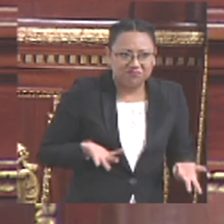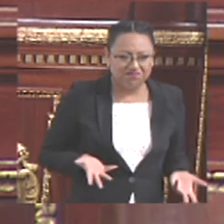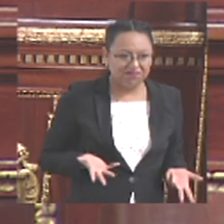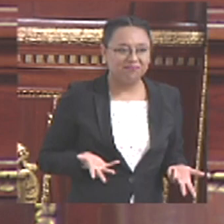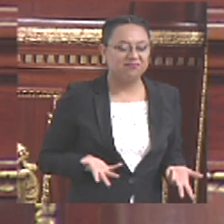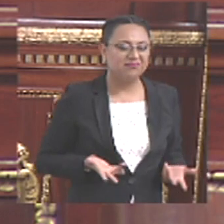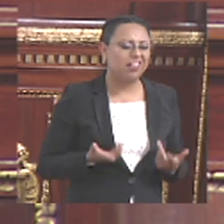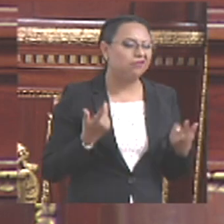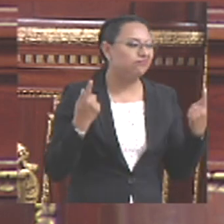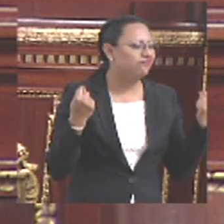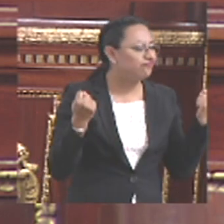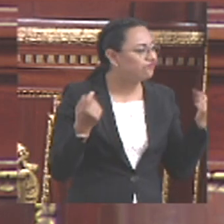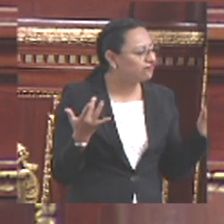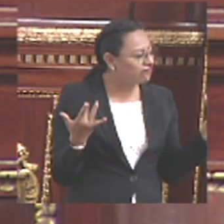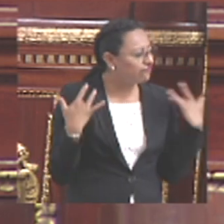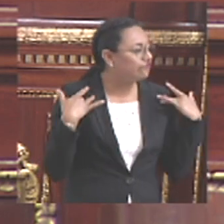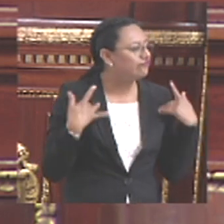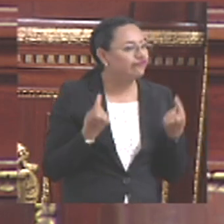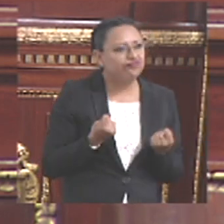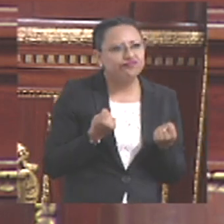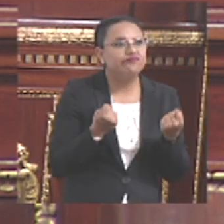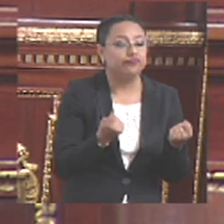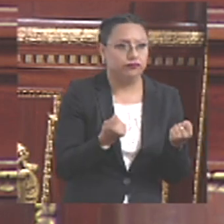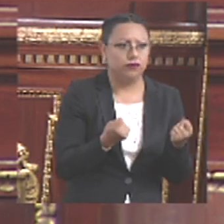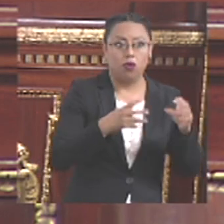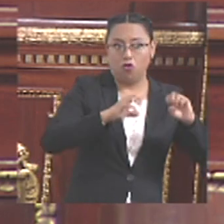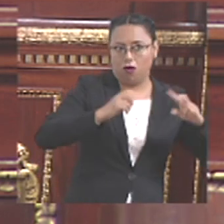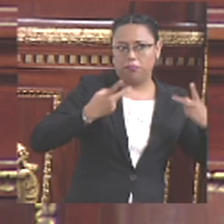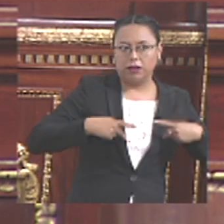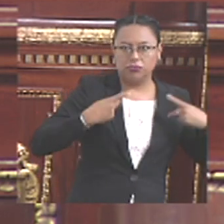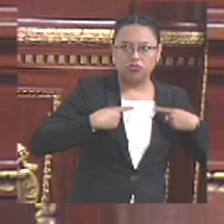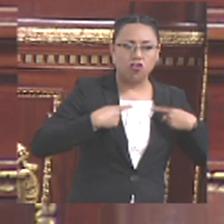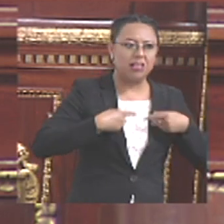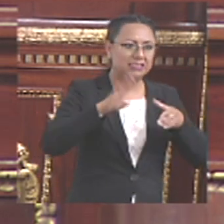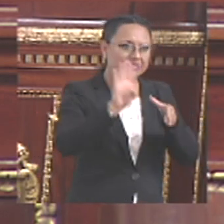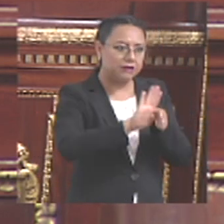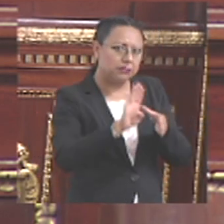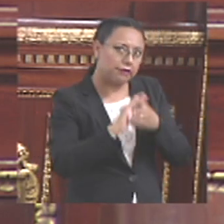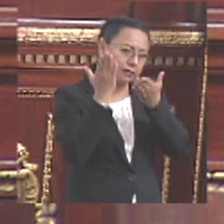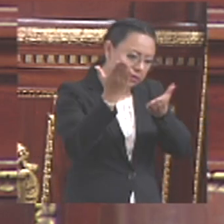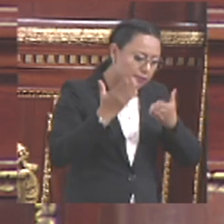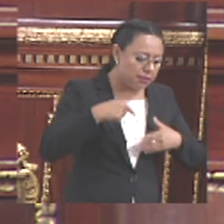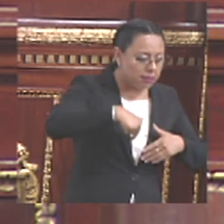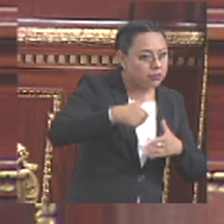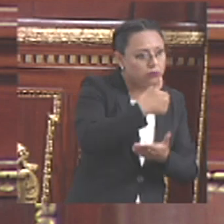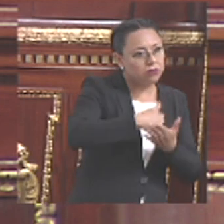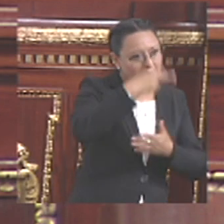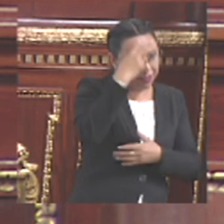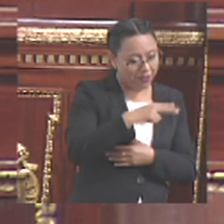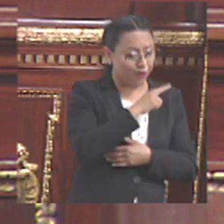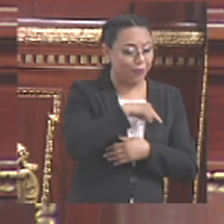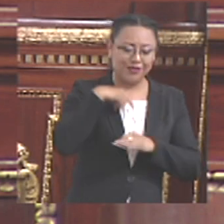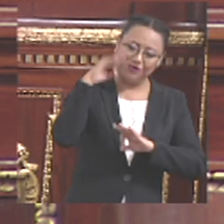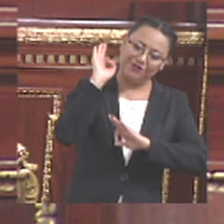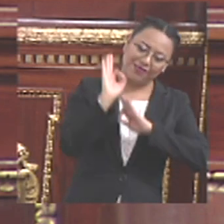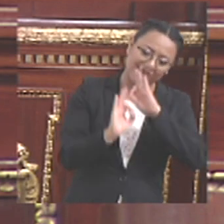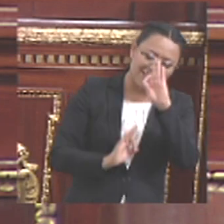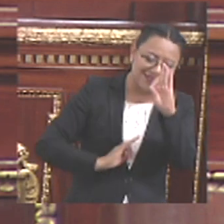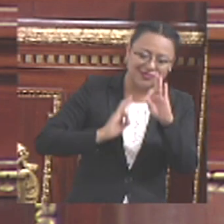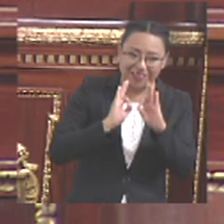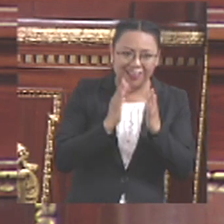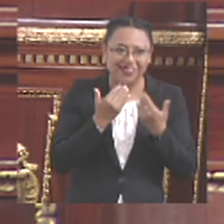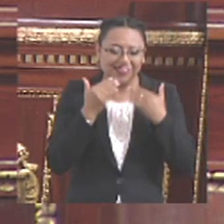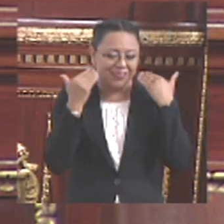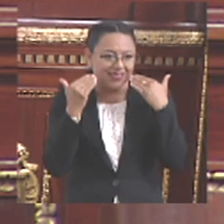migrantes, de inmigrantes que han llegado a nuestra ciudad y lejos de cobijarlos con generosidad, han sido